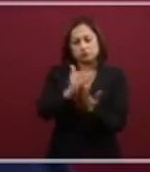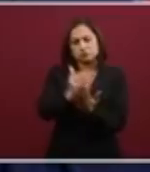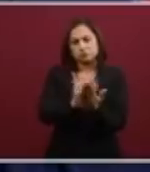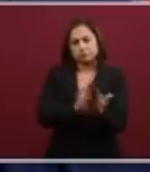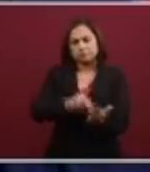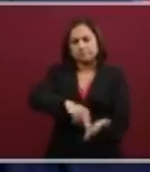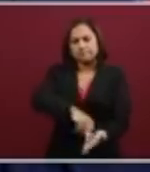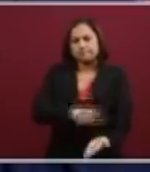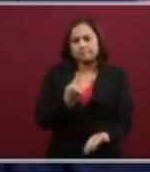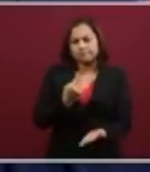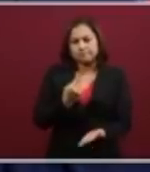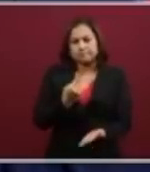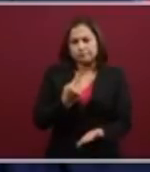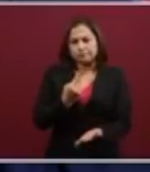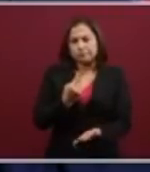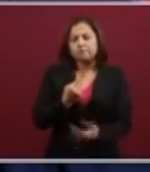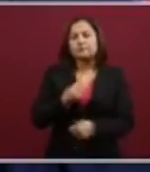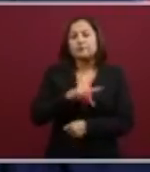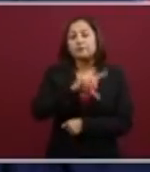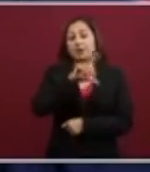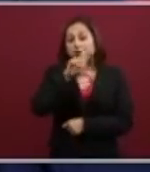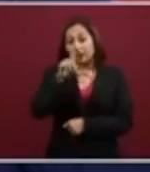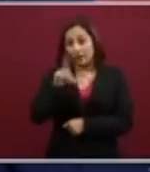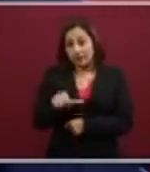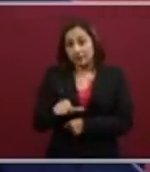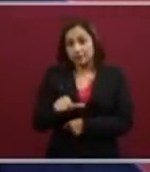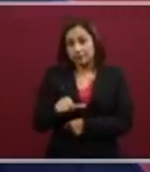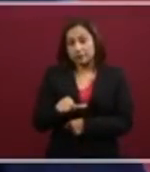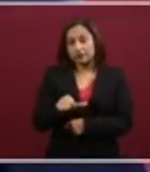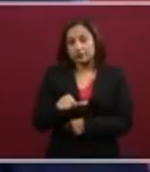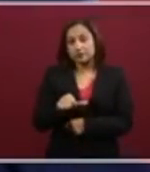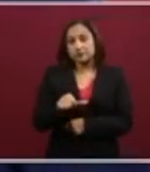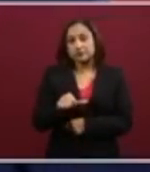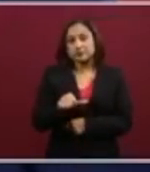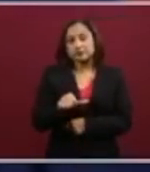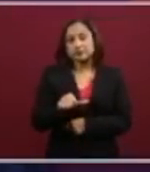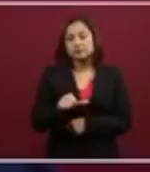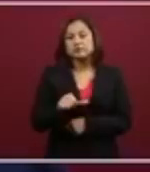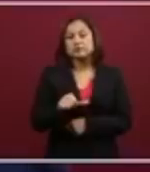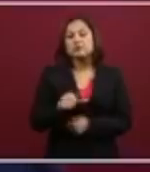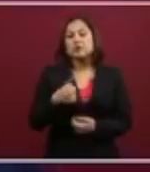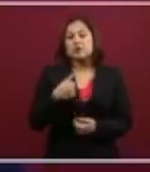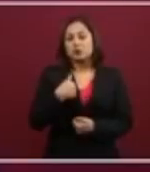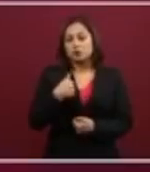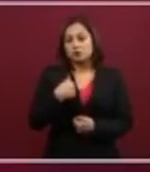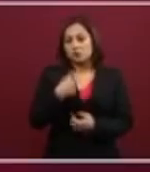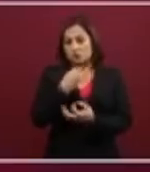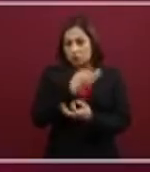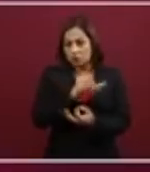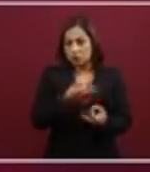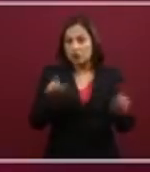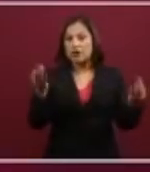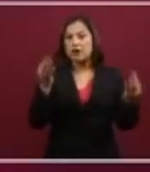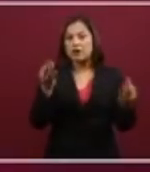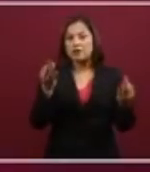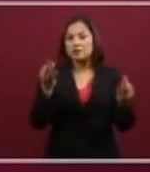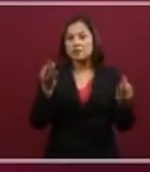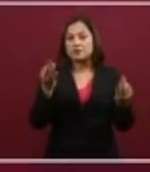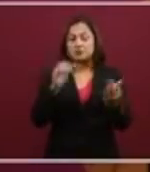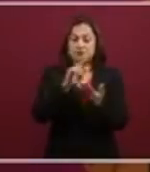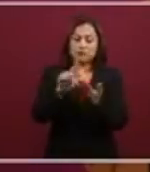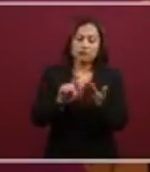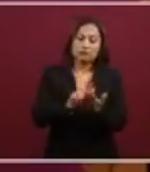Nacional contra la Homofobia, Lesbofobia, Transfobia y Bifobia, el jefe del Ejecutivo dejó en claro que se tienen que respetar